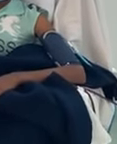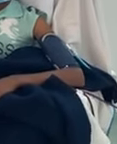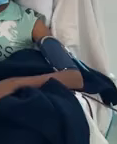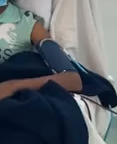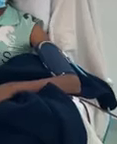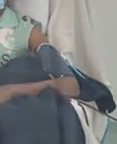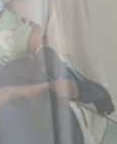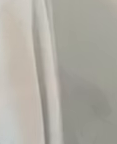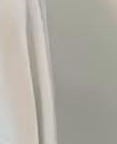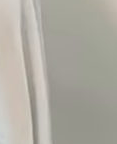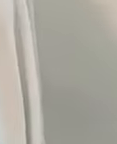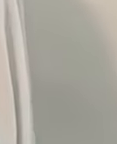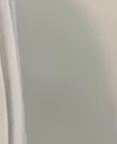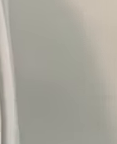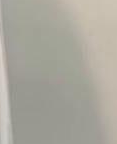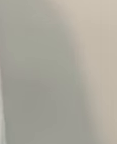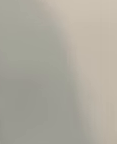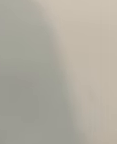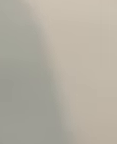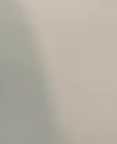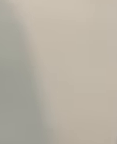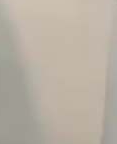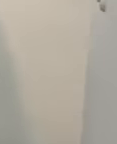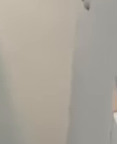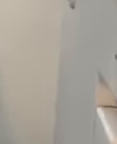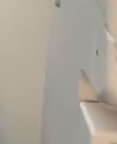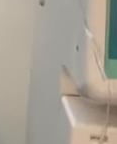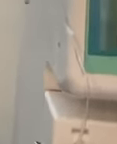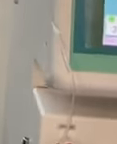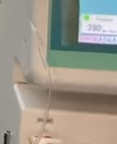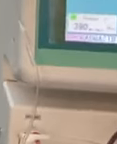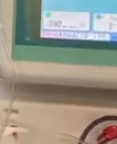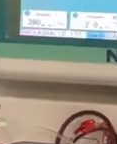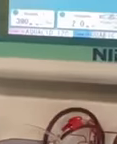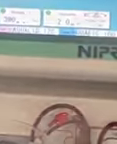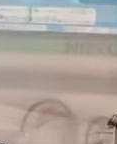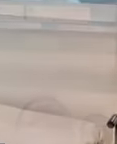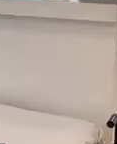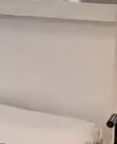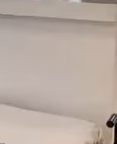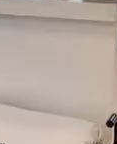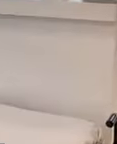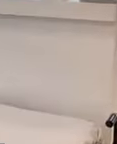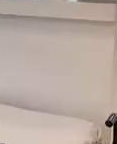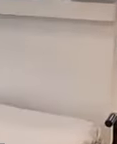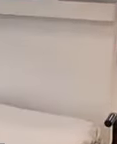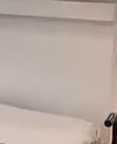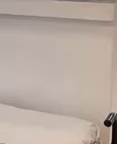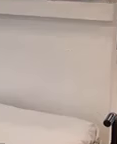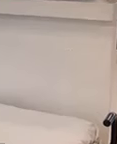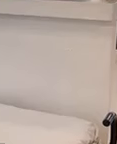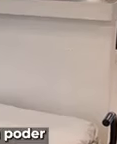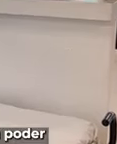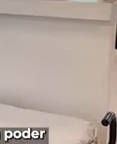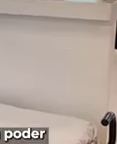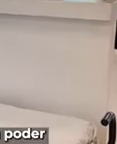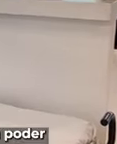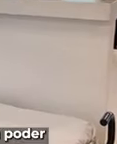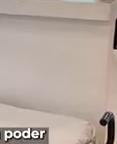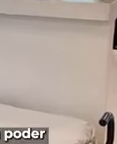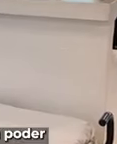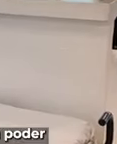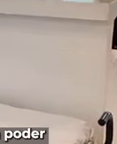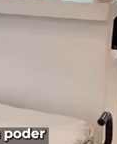por lo que no tenía para poder venir y hoy estamos muy contentos y muy emocionados porque